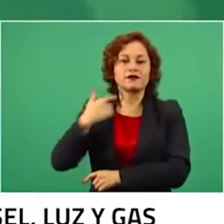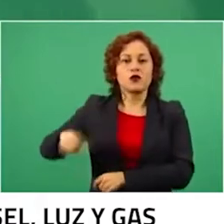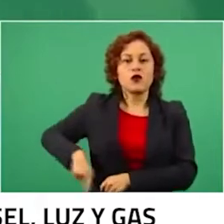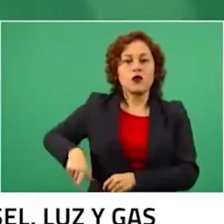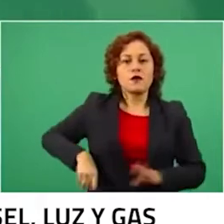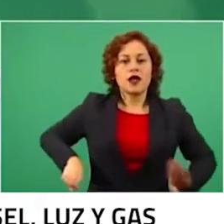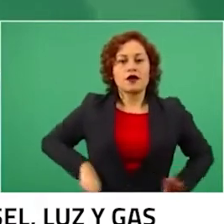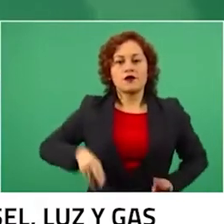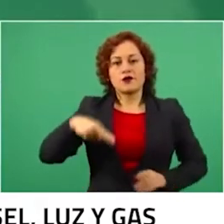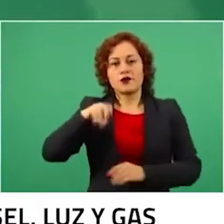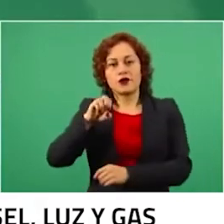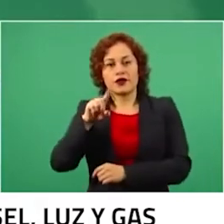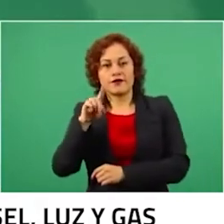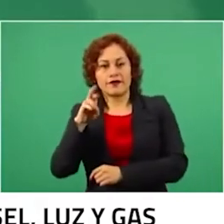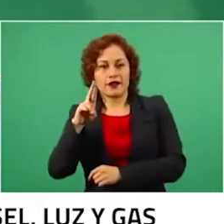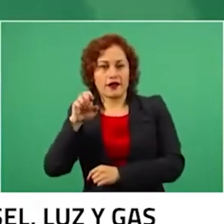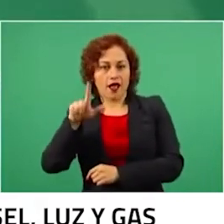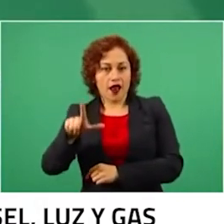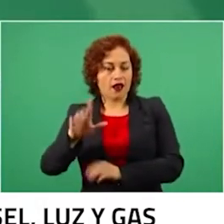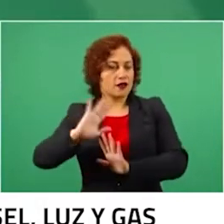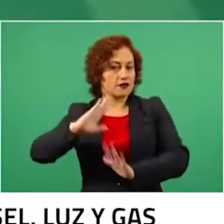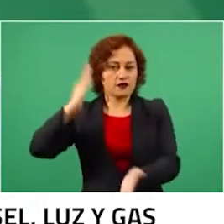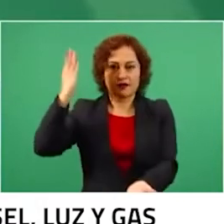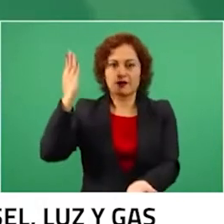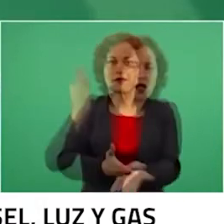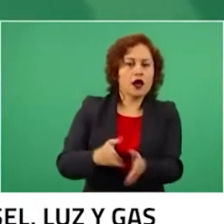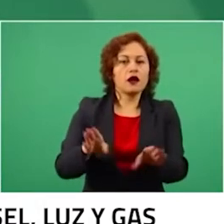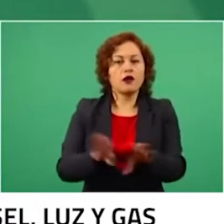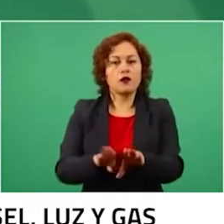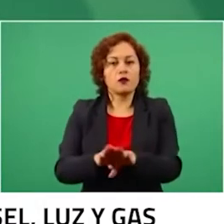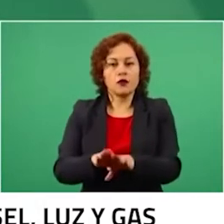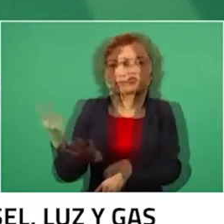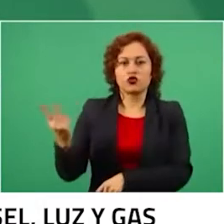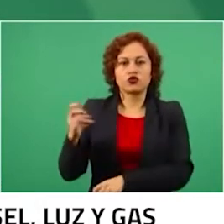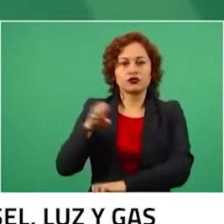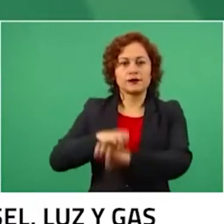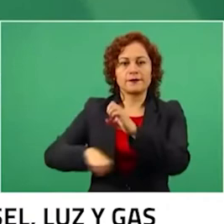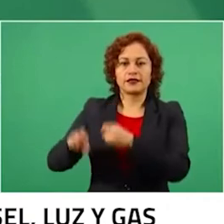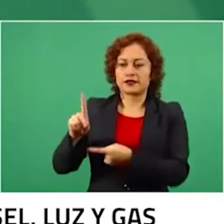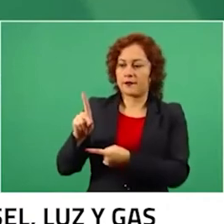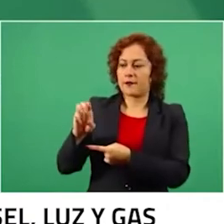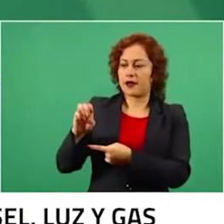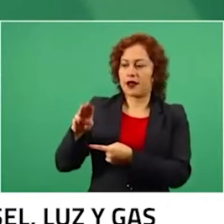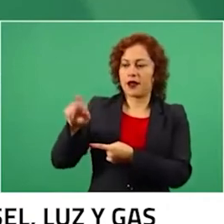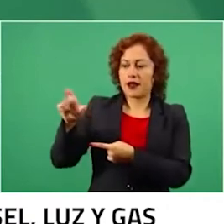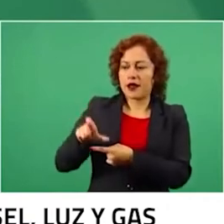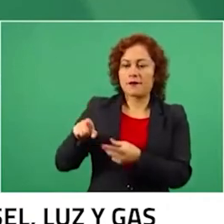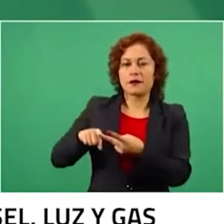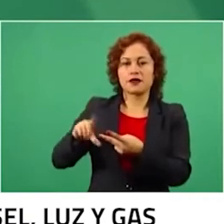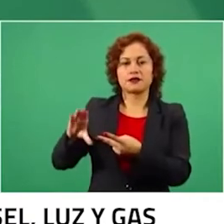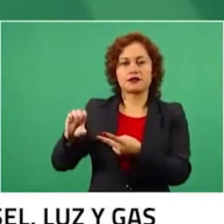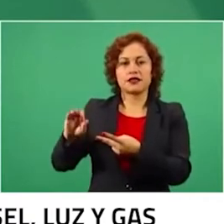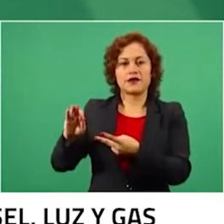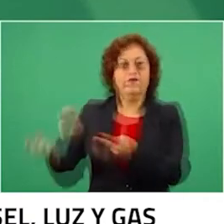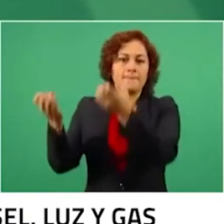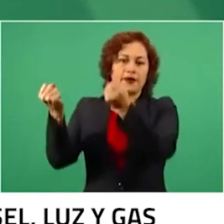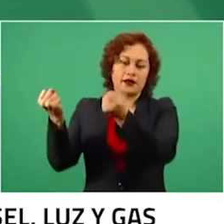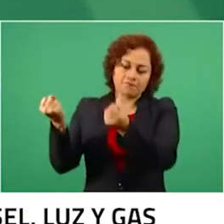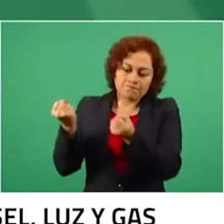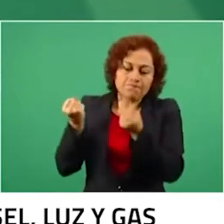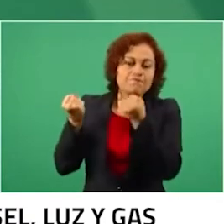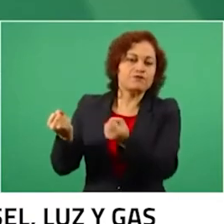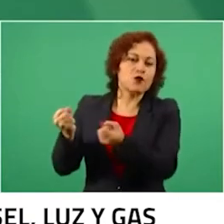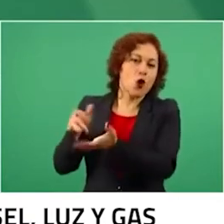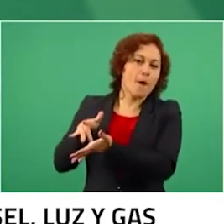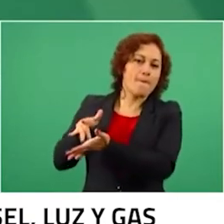Para garantizar eso necesitamos fortalecer a Pemex y fortalecer a la Comisión Federal de Electricidad, rescatarlas porque